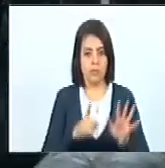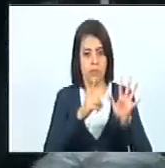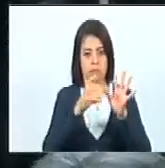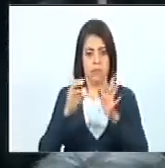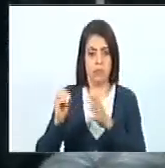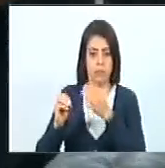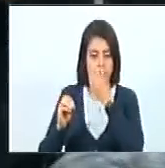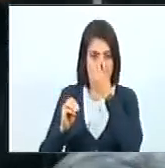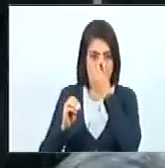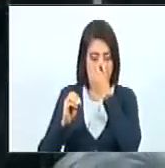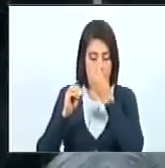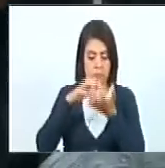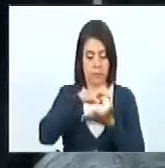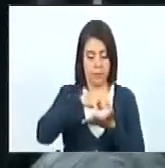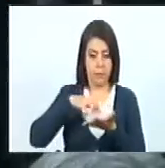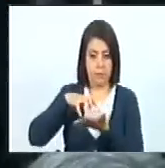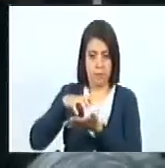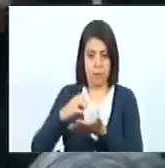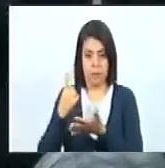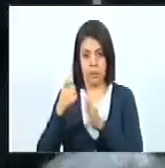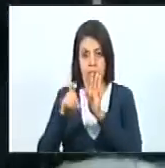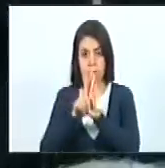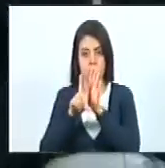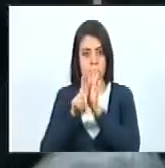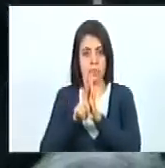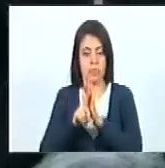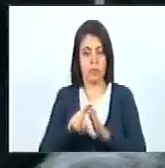máquinas extractoras ilegales que fueron